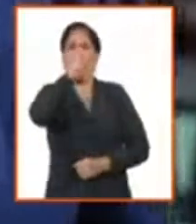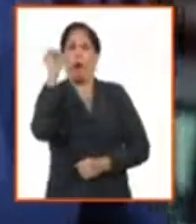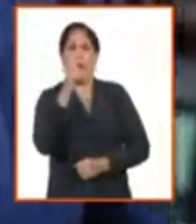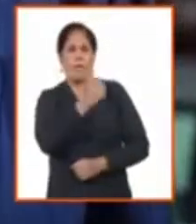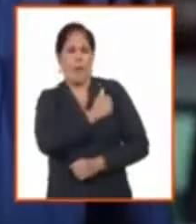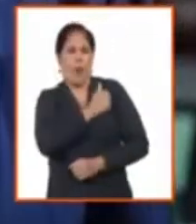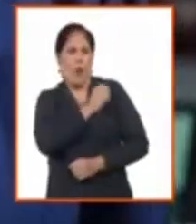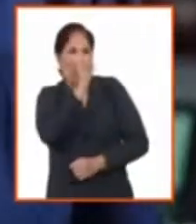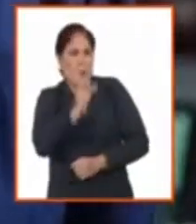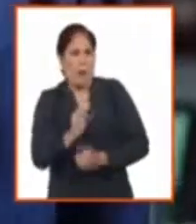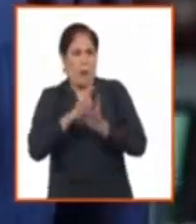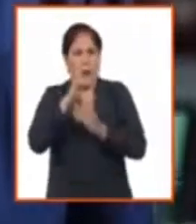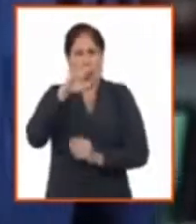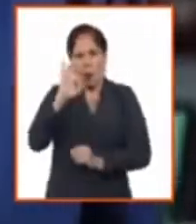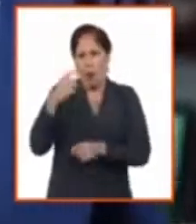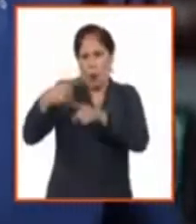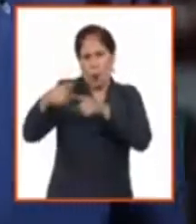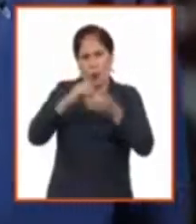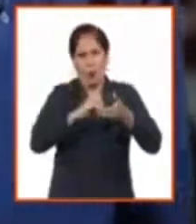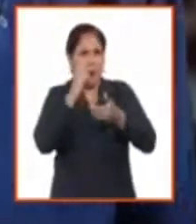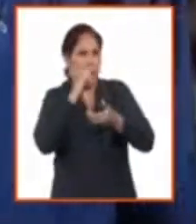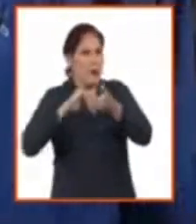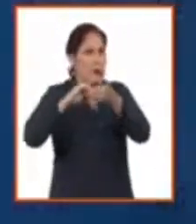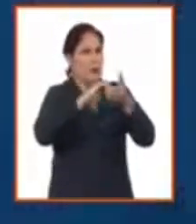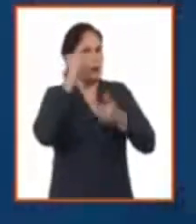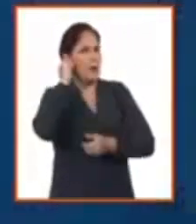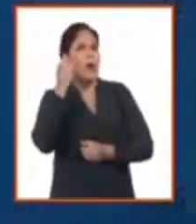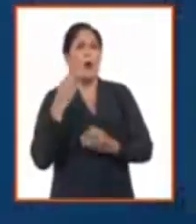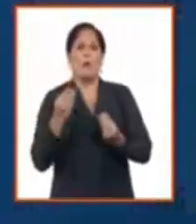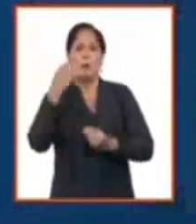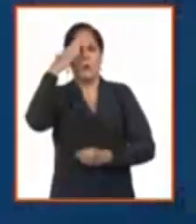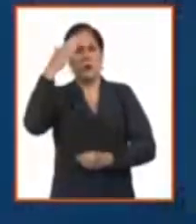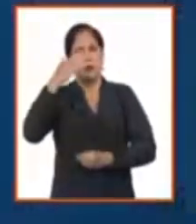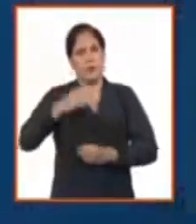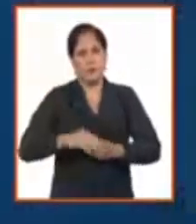corazón manolo compañeras y compañeros muchas gracias